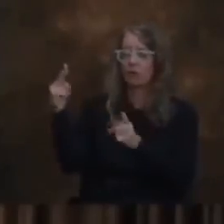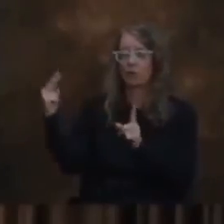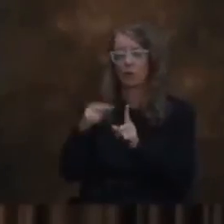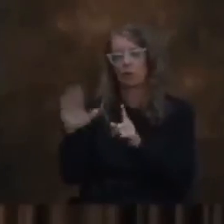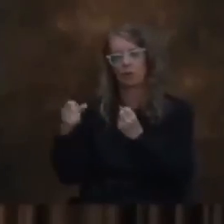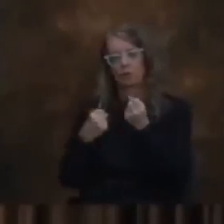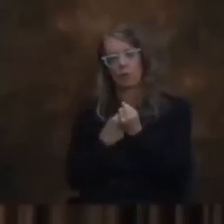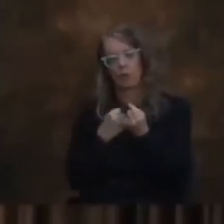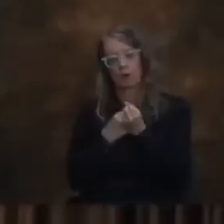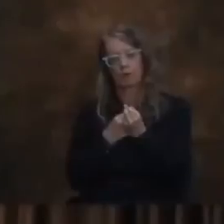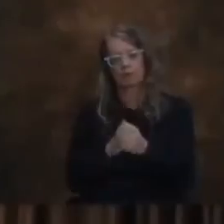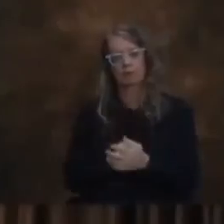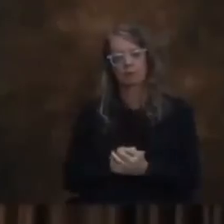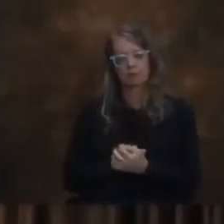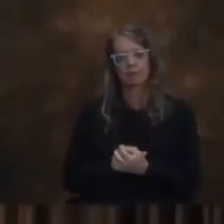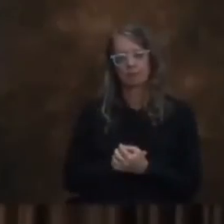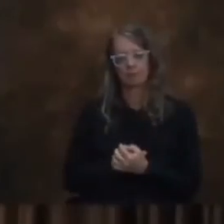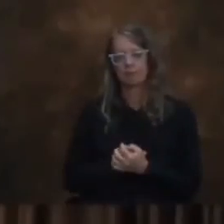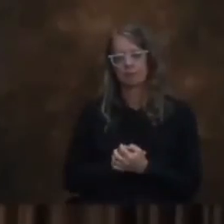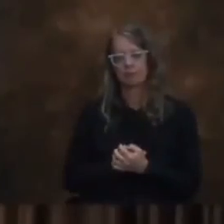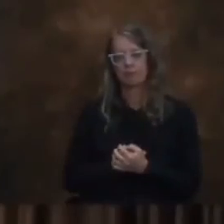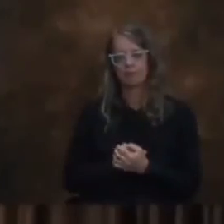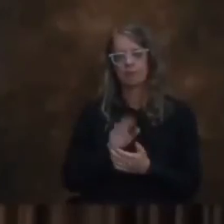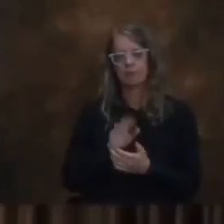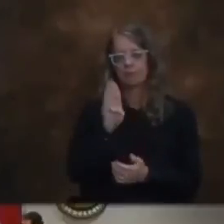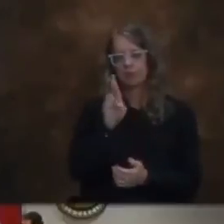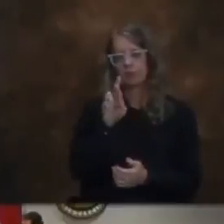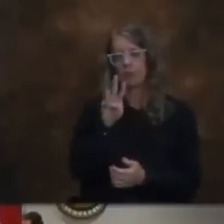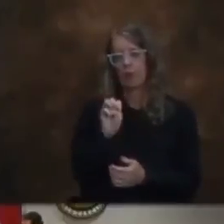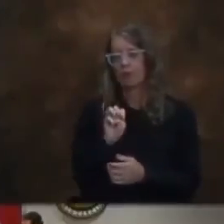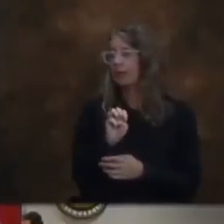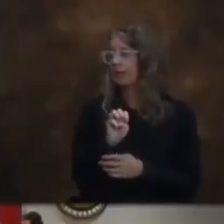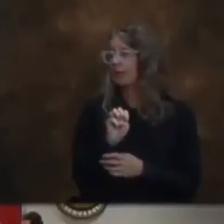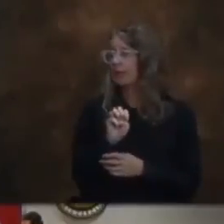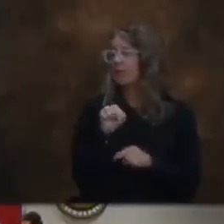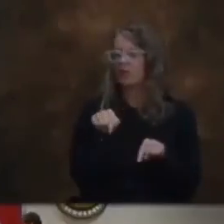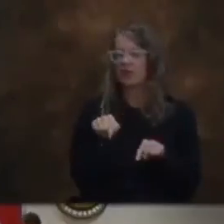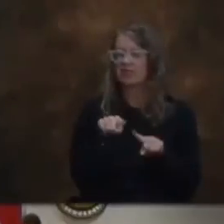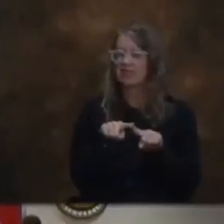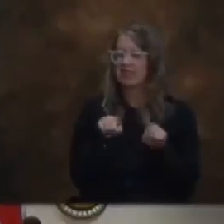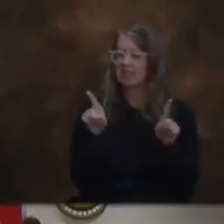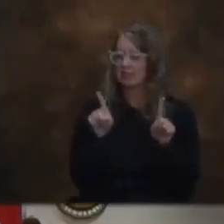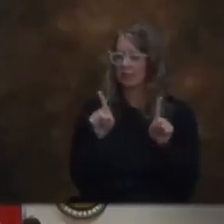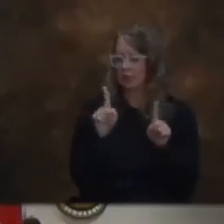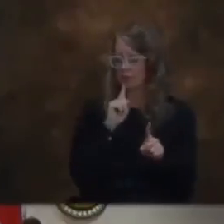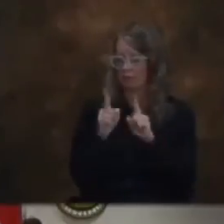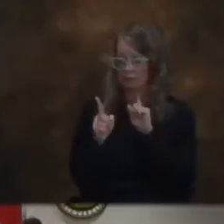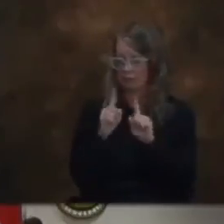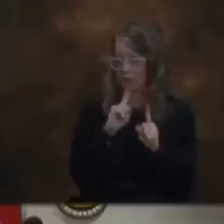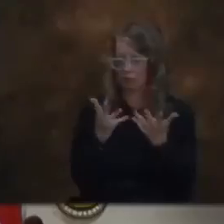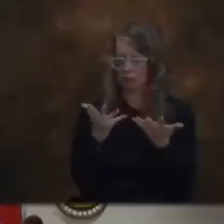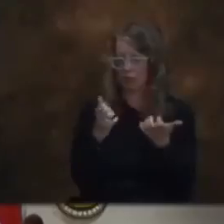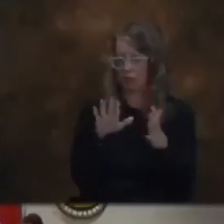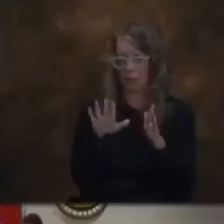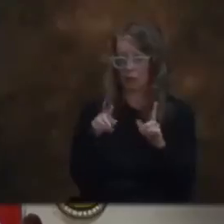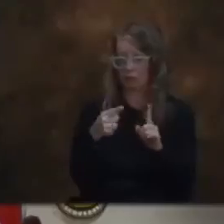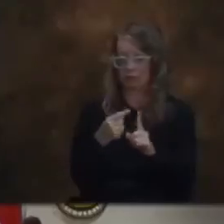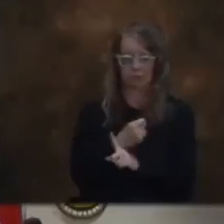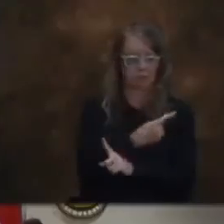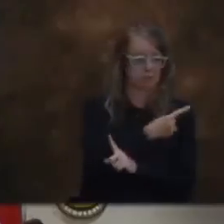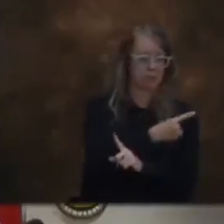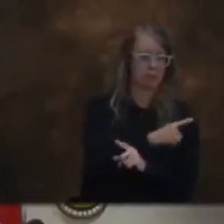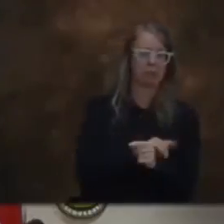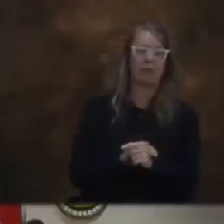esta es una conversación muy importante y no quiero y cortarla pero también es importante